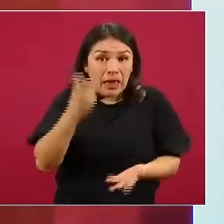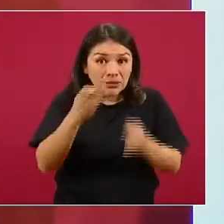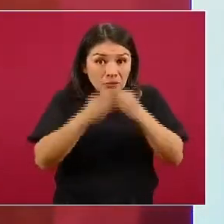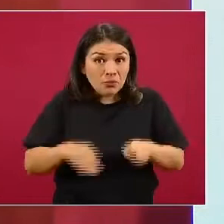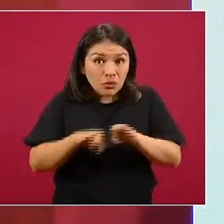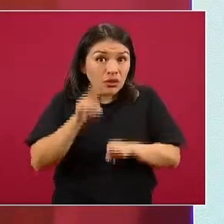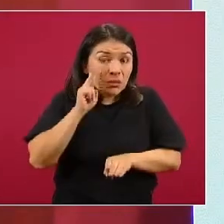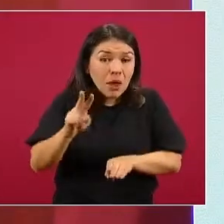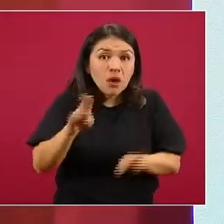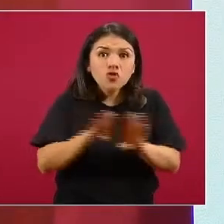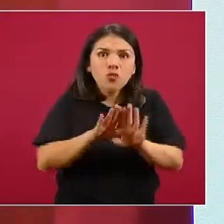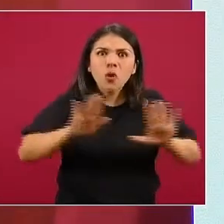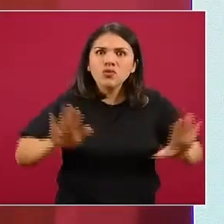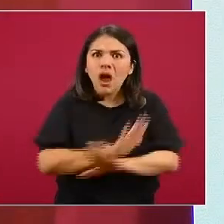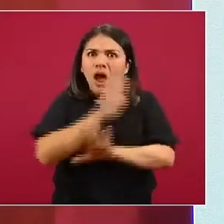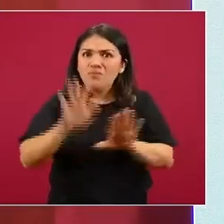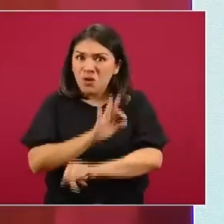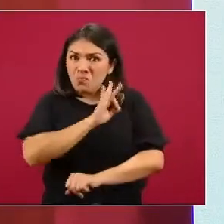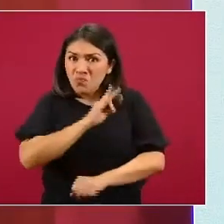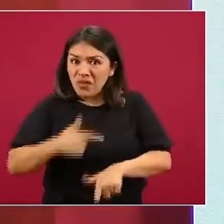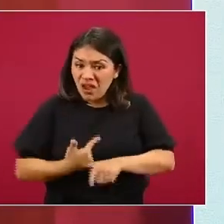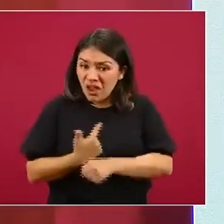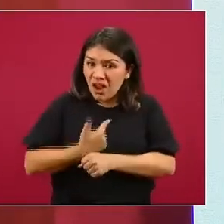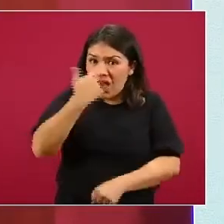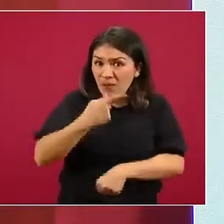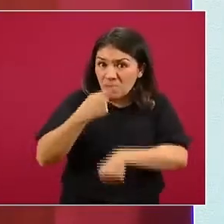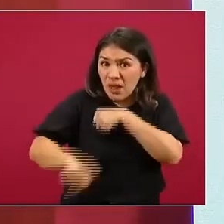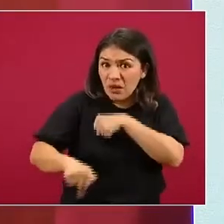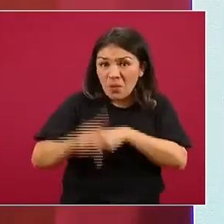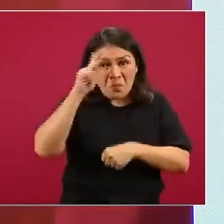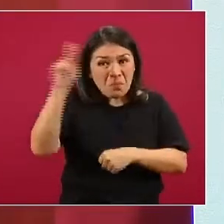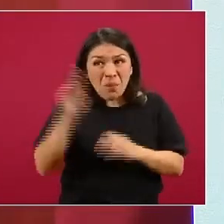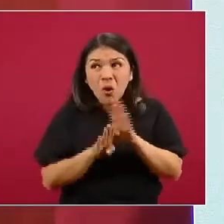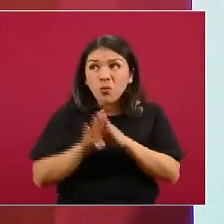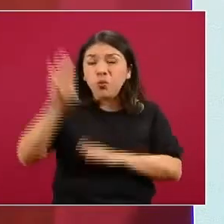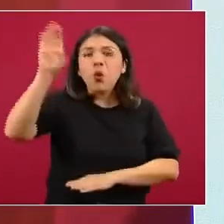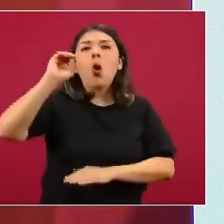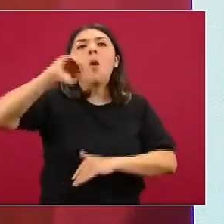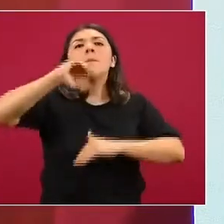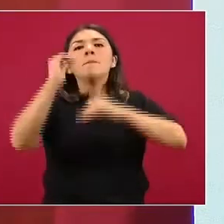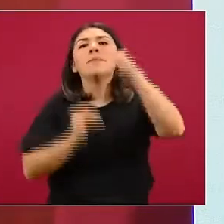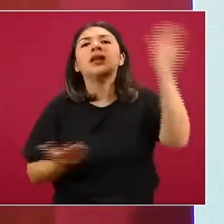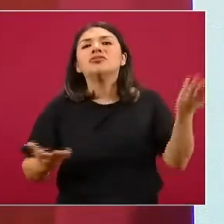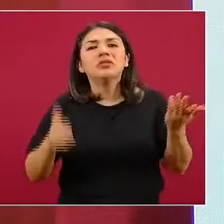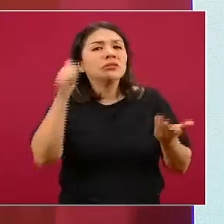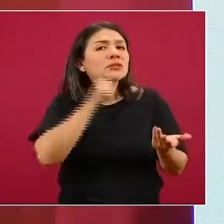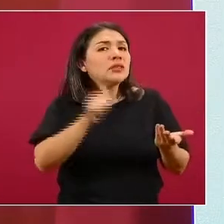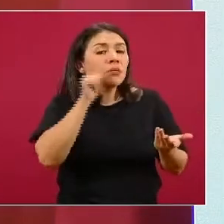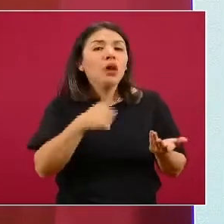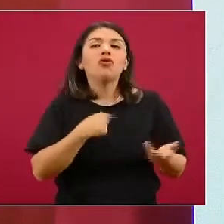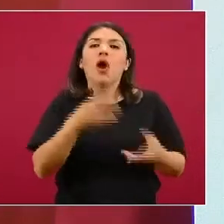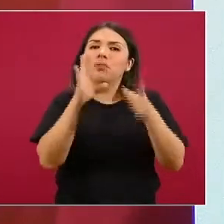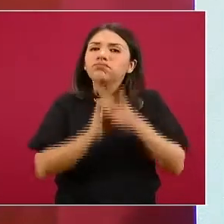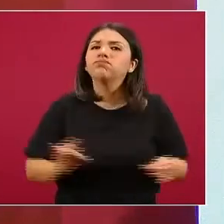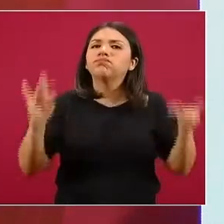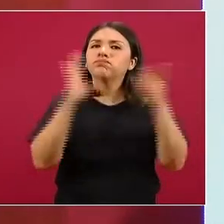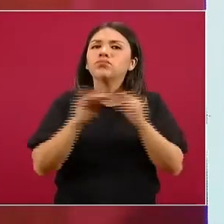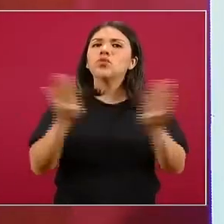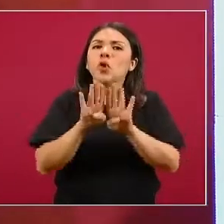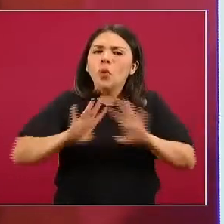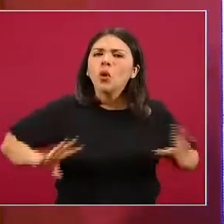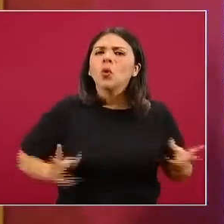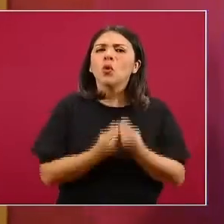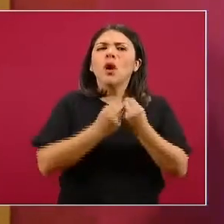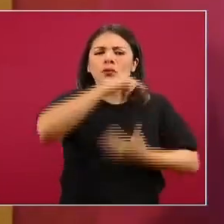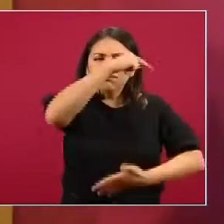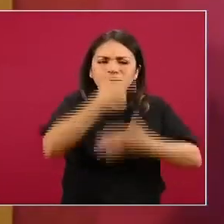lo que nos habla de si el riesgo está aumentando o el riesgo está disminuyendo. Siempre vamos a tener una cuenta de casos